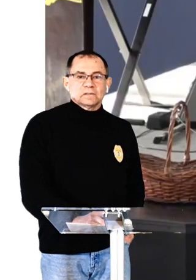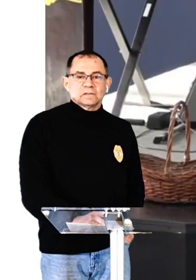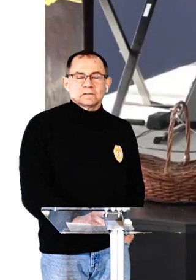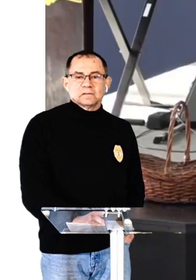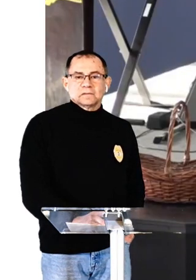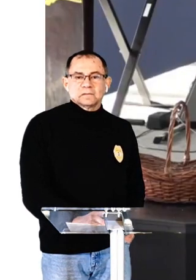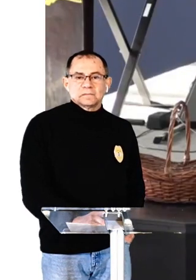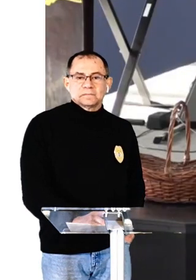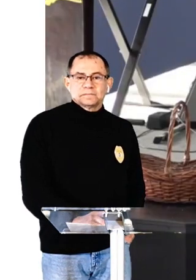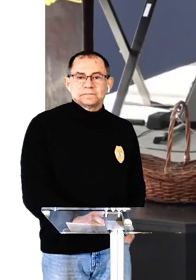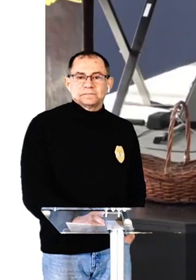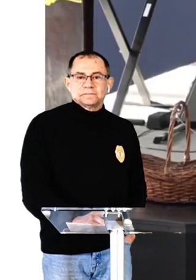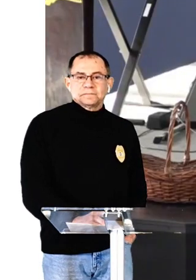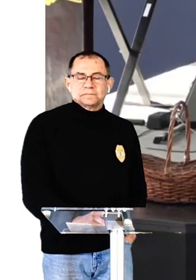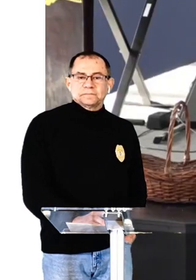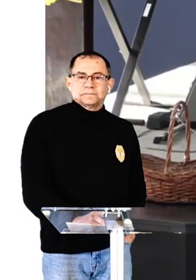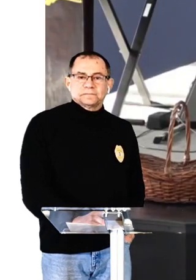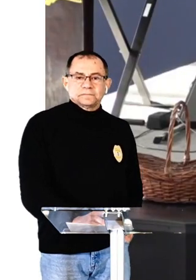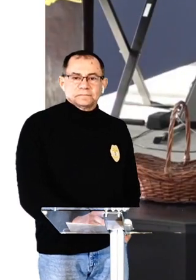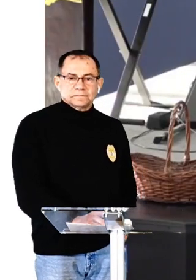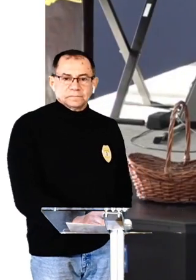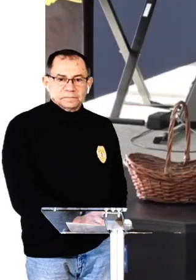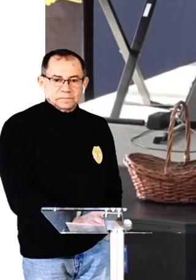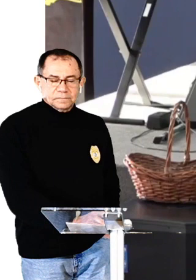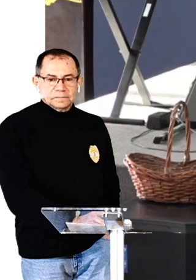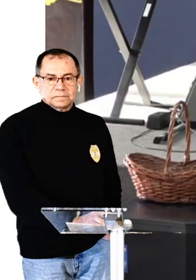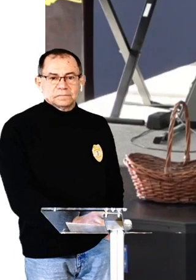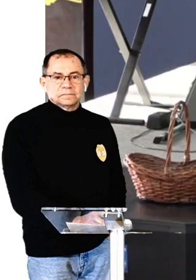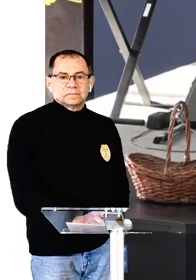más en el hospital que en mi casa con ella.